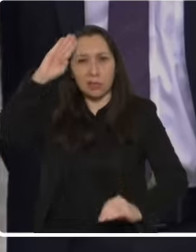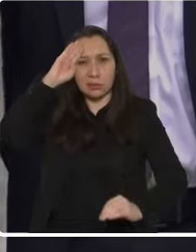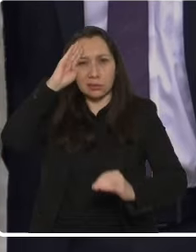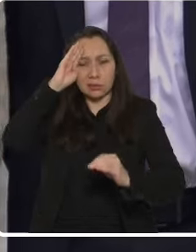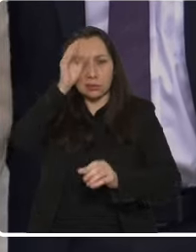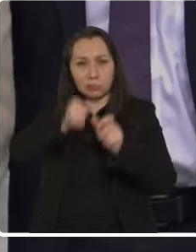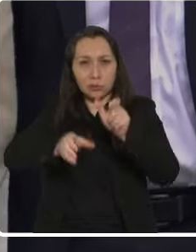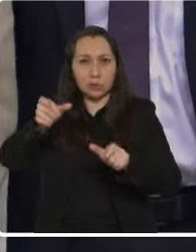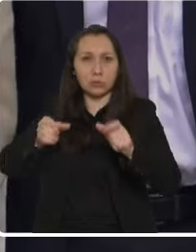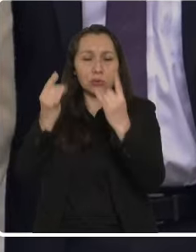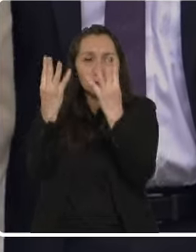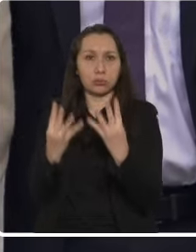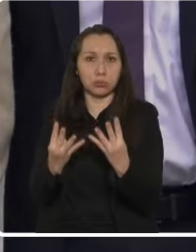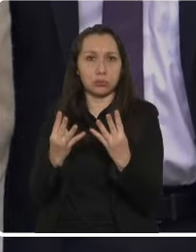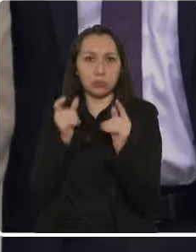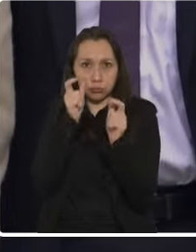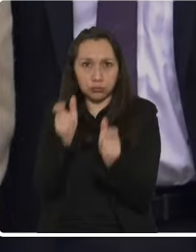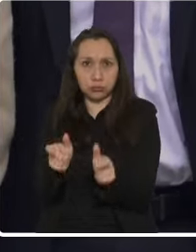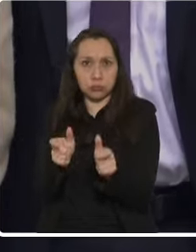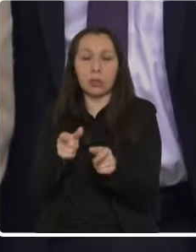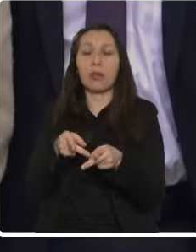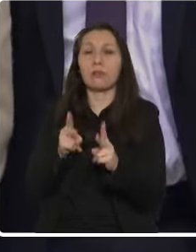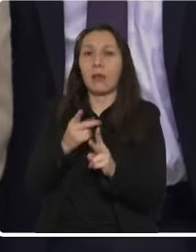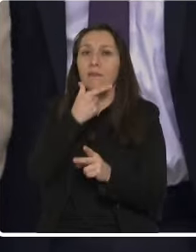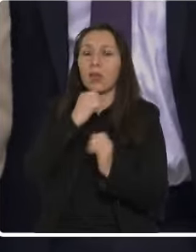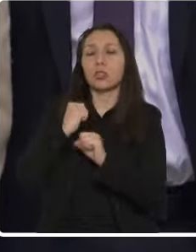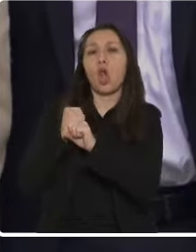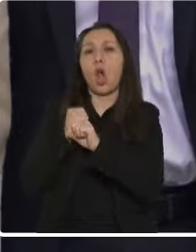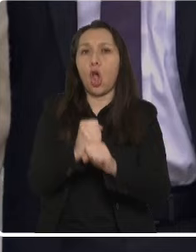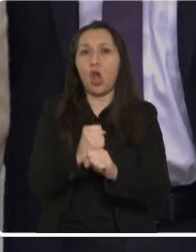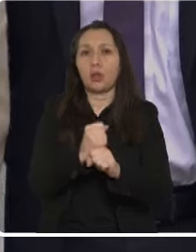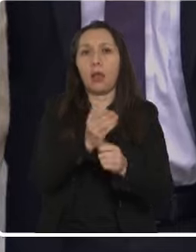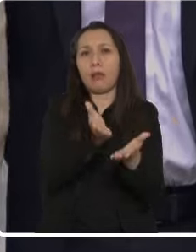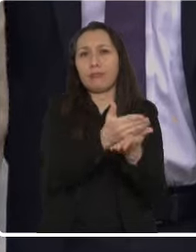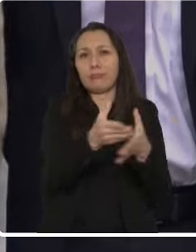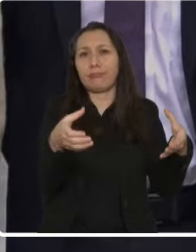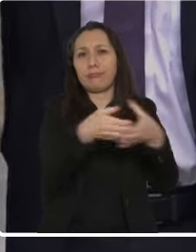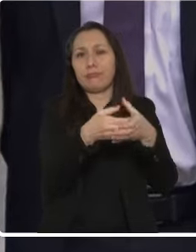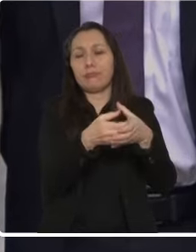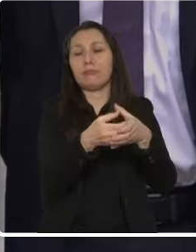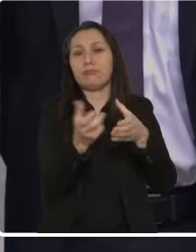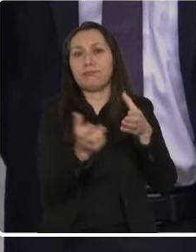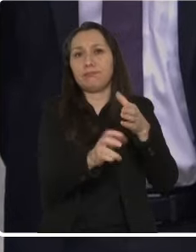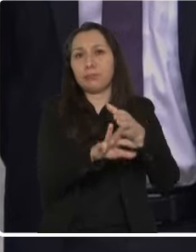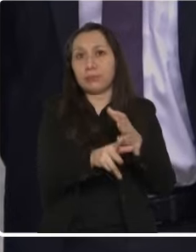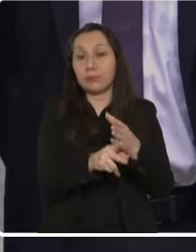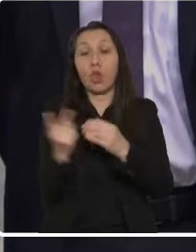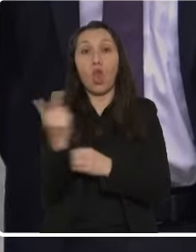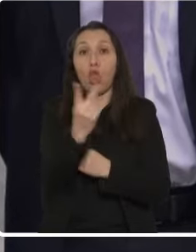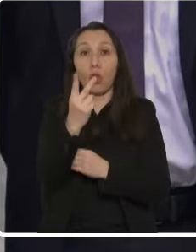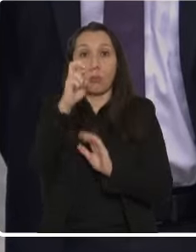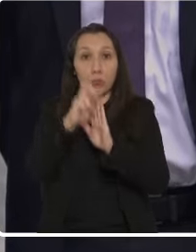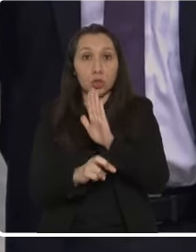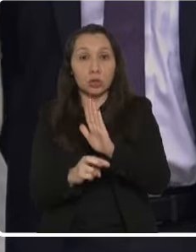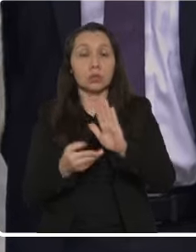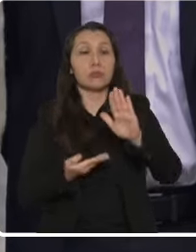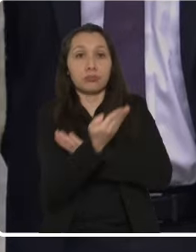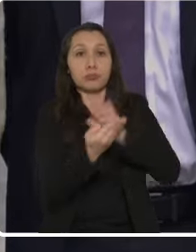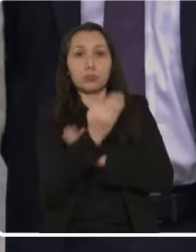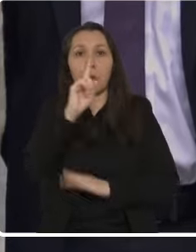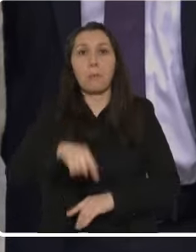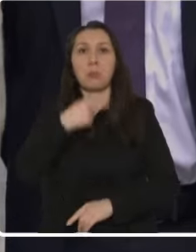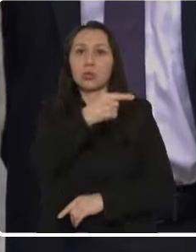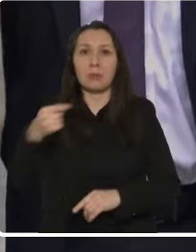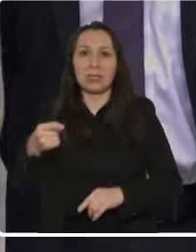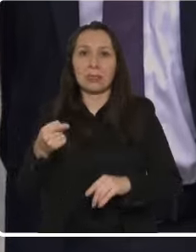va a facilitar el combate contra el crimen organizado, y ambos proyectos van a ser ingresados la próxima